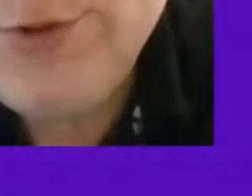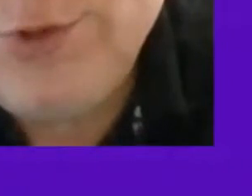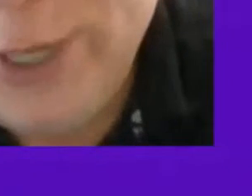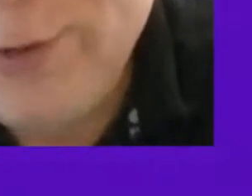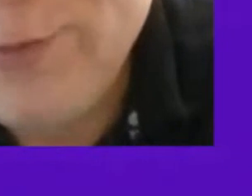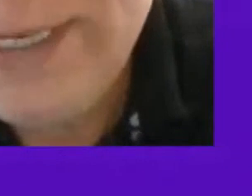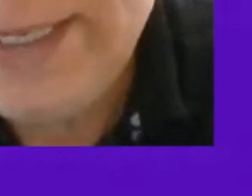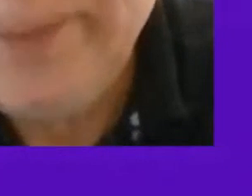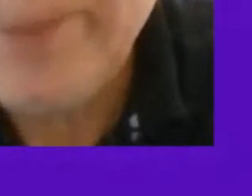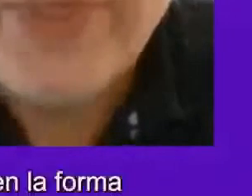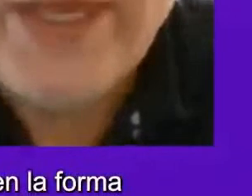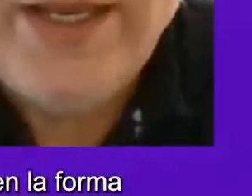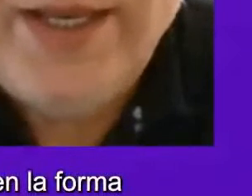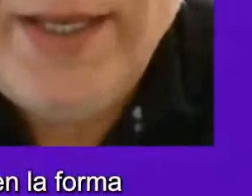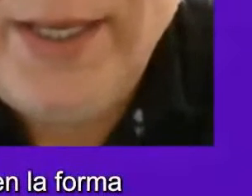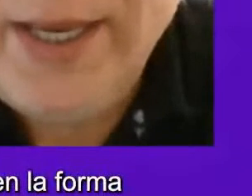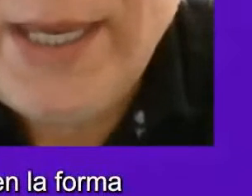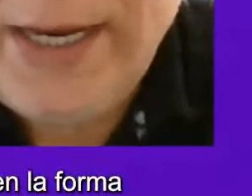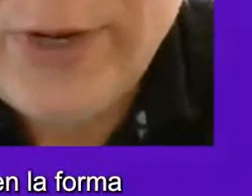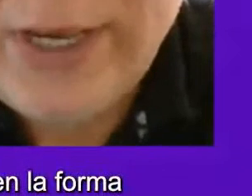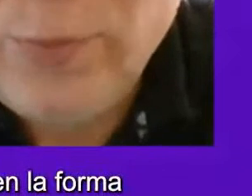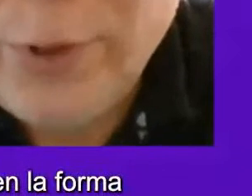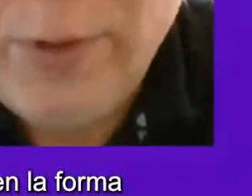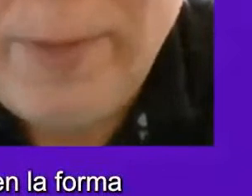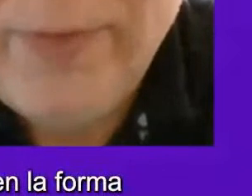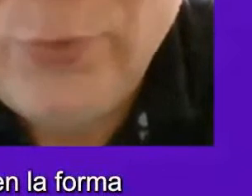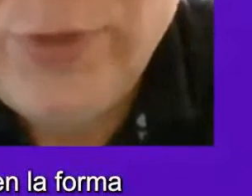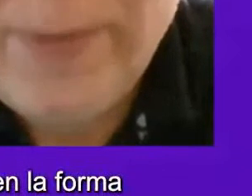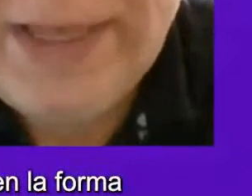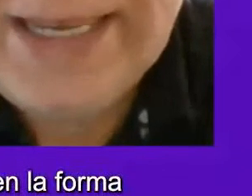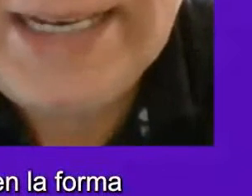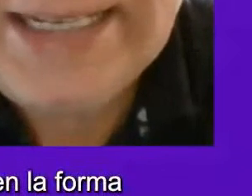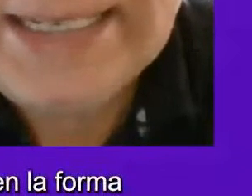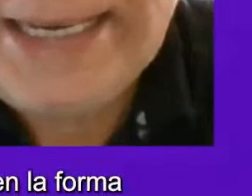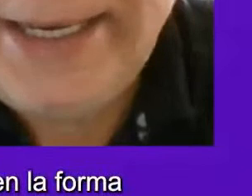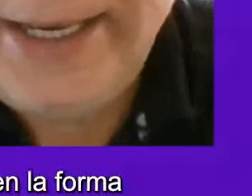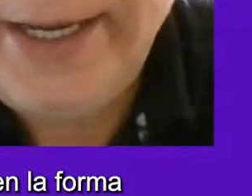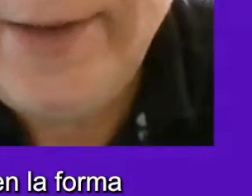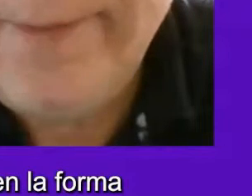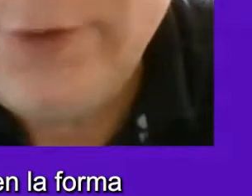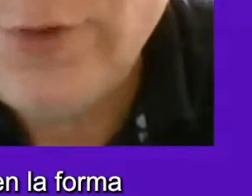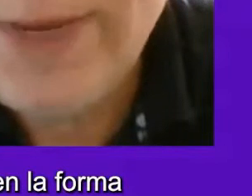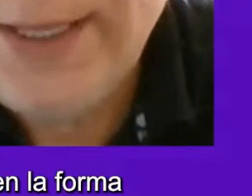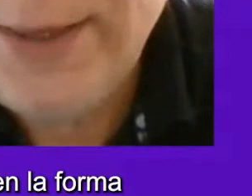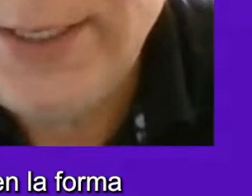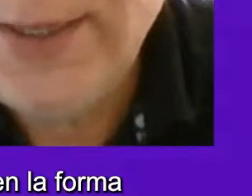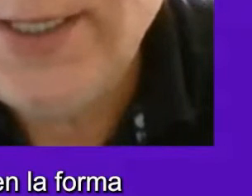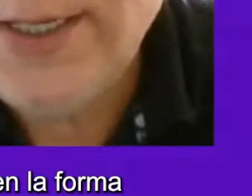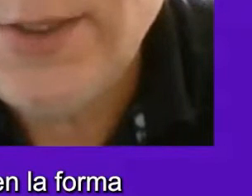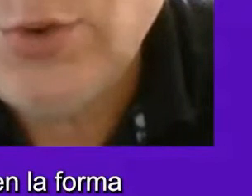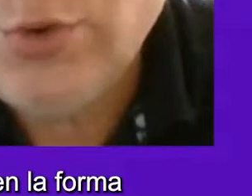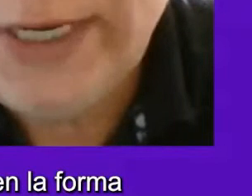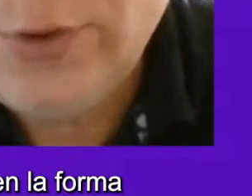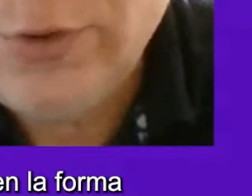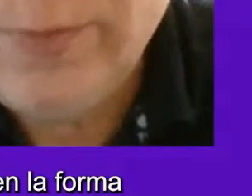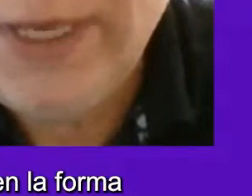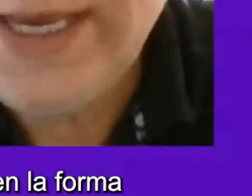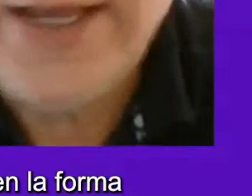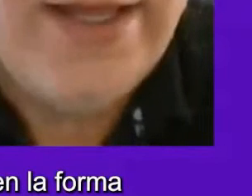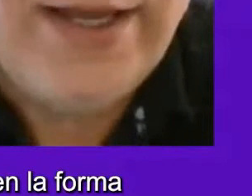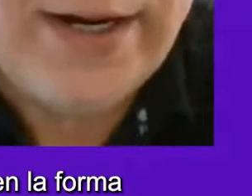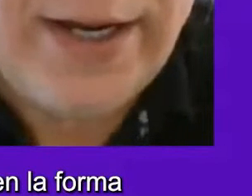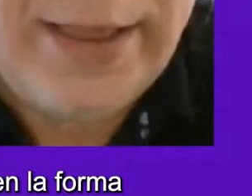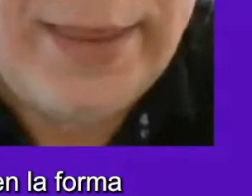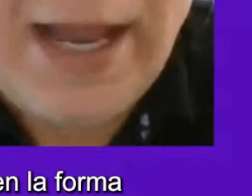Pero soy economista. Y creo que un problema fundamental es que en la forma de entender una